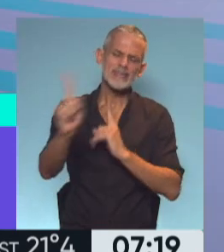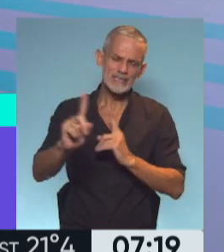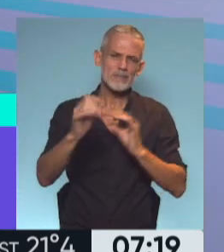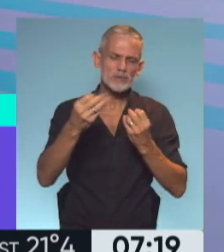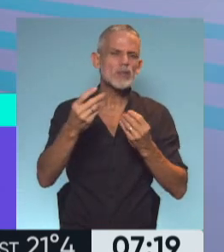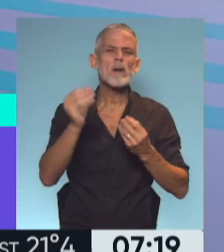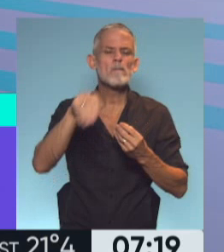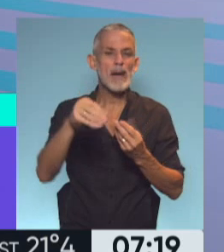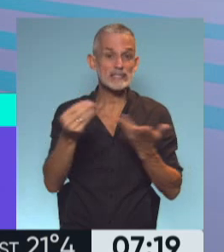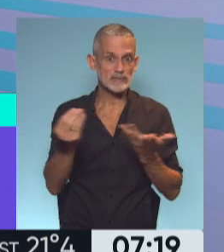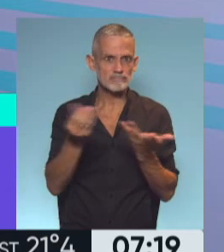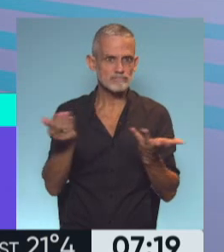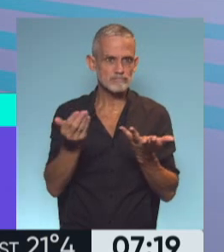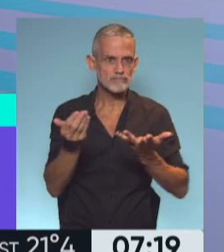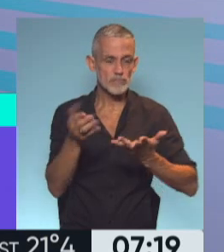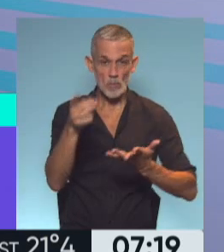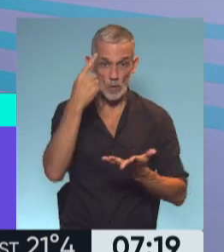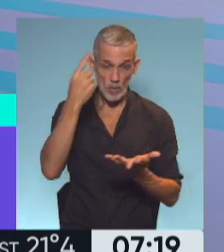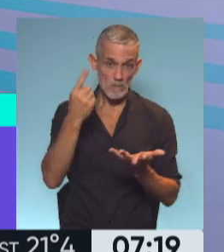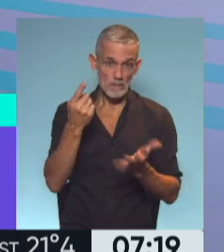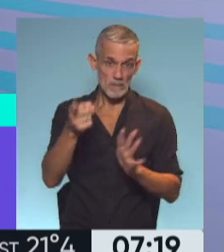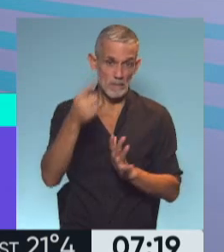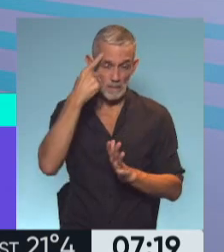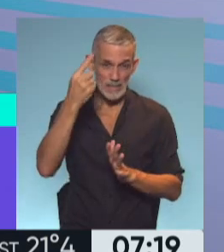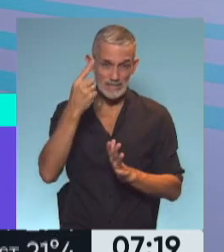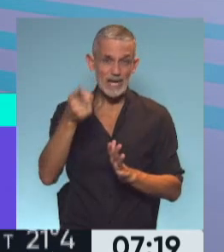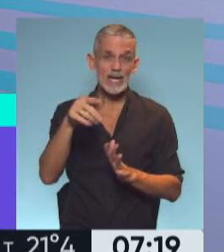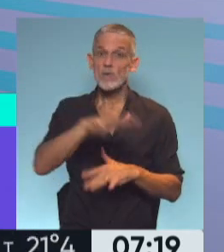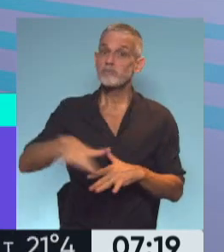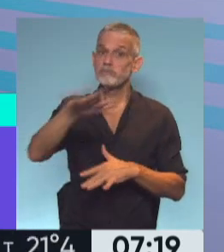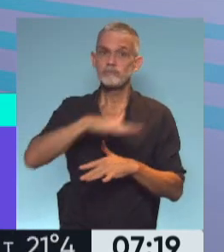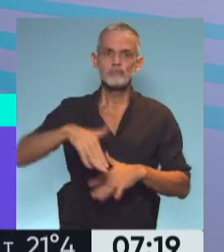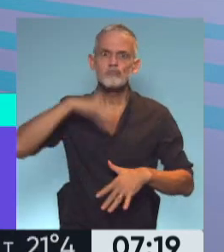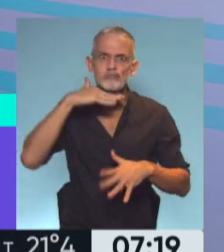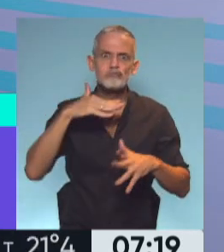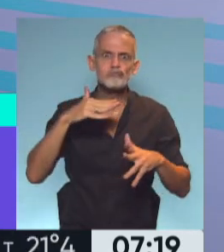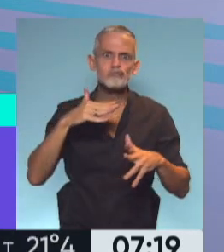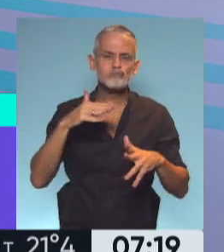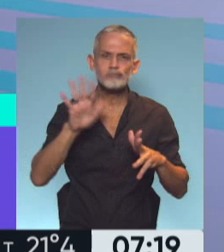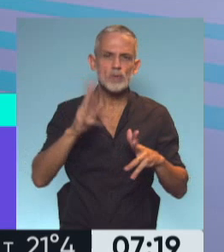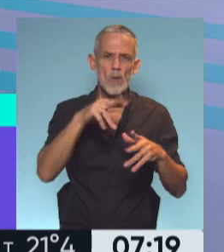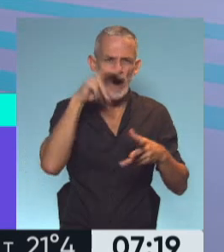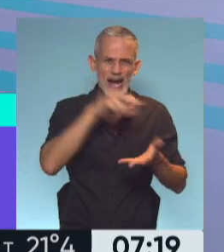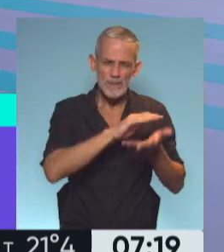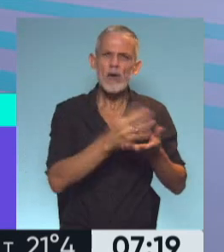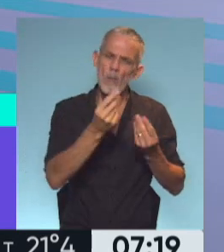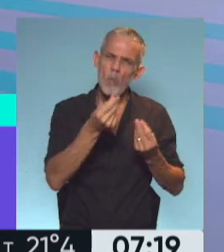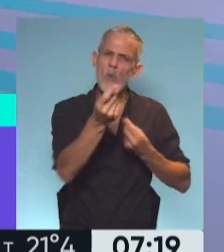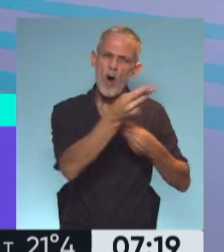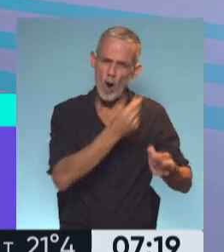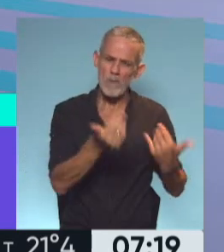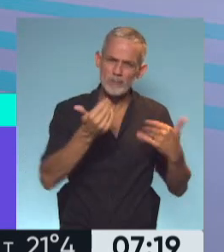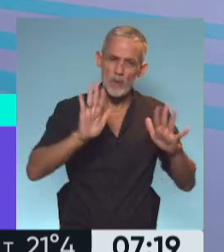¿qué medidas serían? Porque vos nos decís que tu ámbito está saturado y no da más, porque respiradores se pueden comprar más,